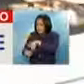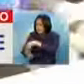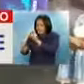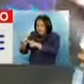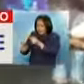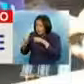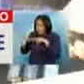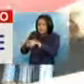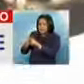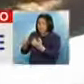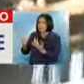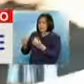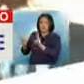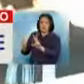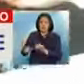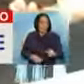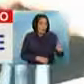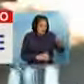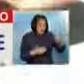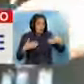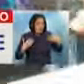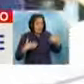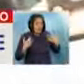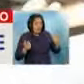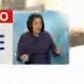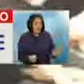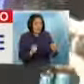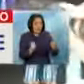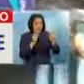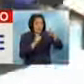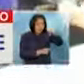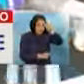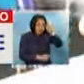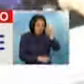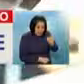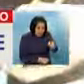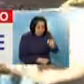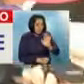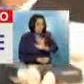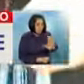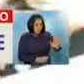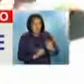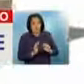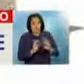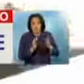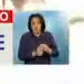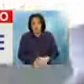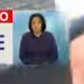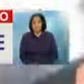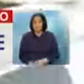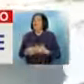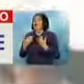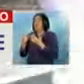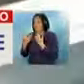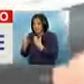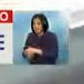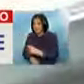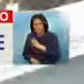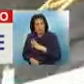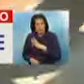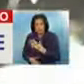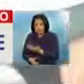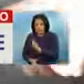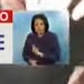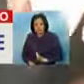de Latina. Felices fiestas patrias para ti y los tuyos. Gracias. Muy amable,